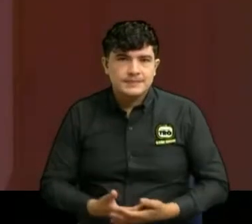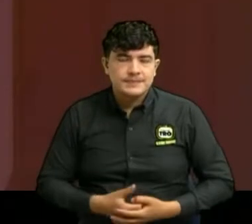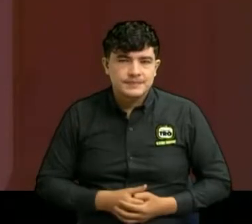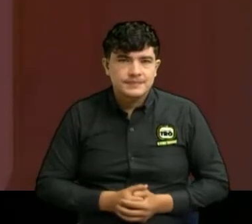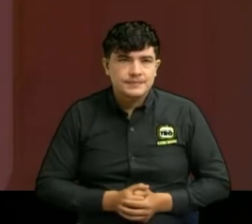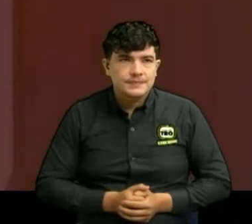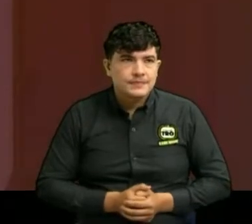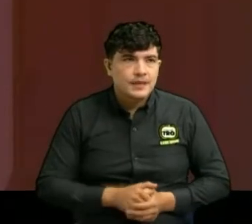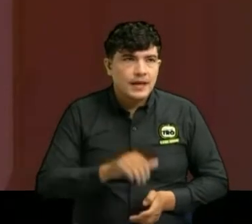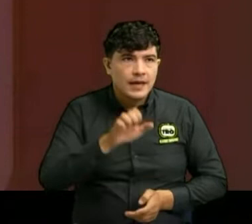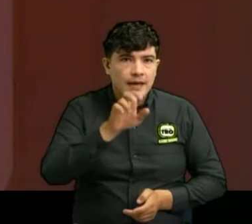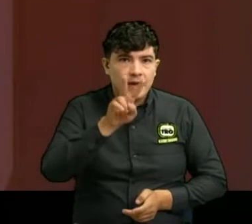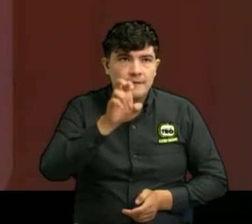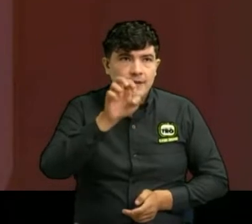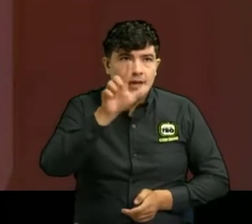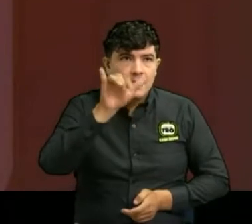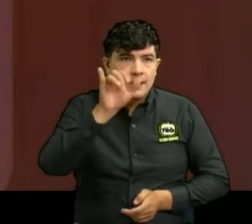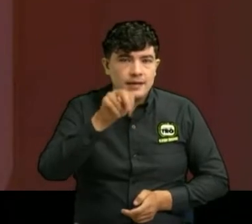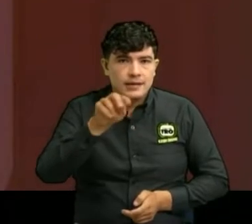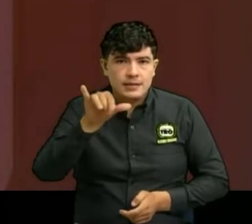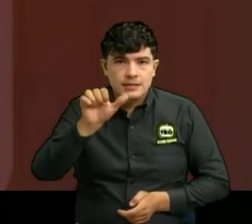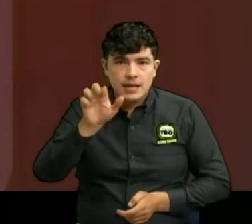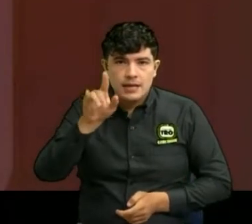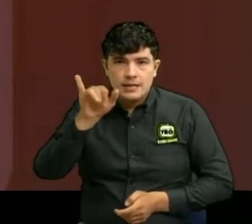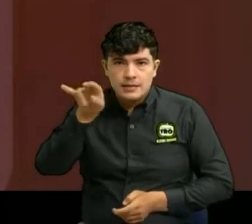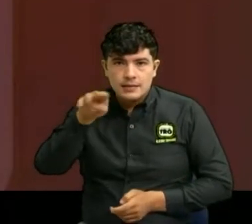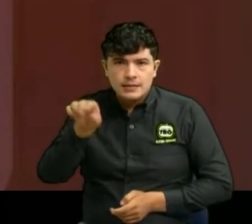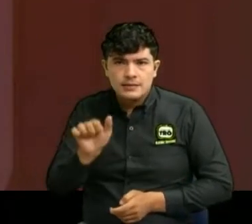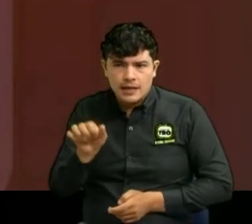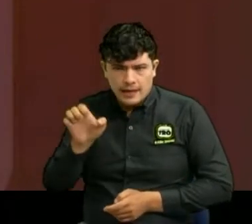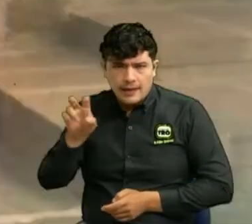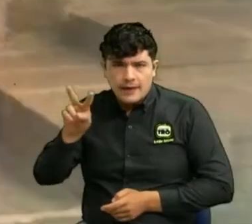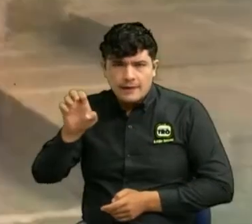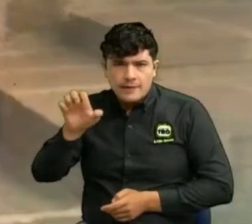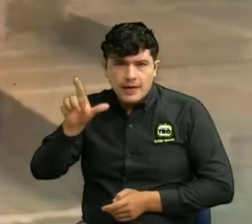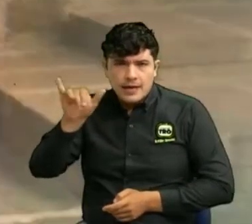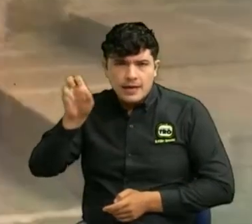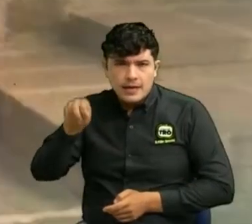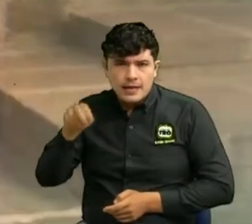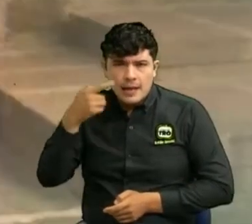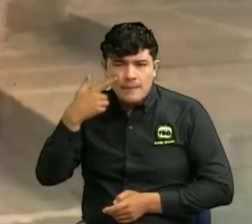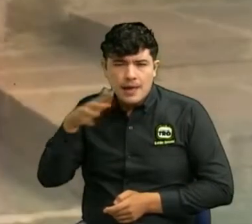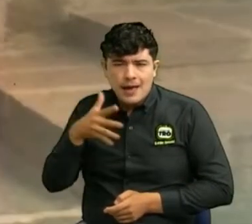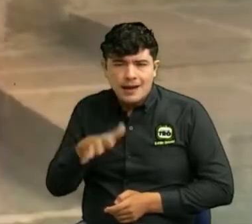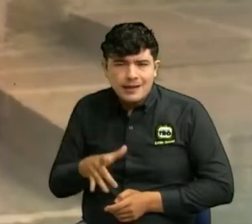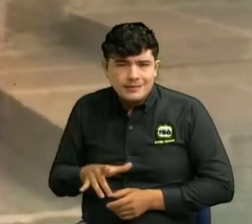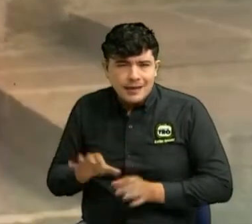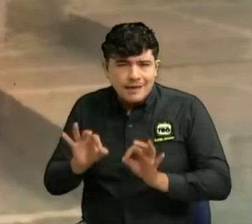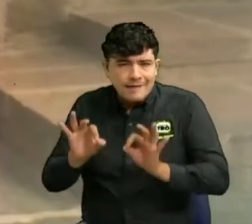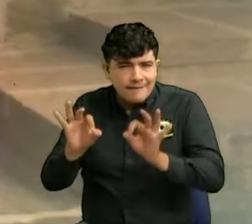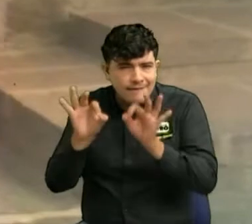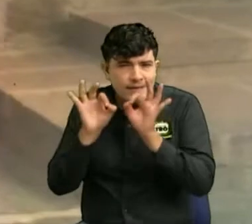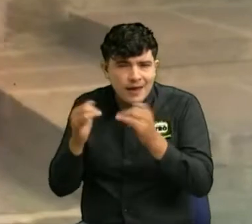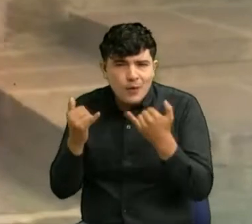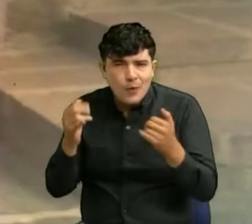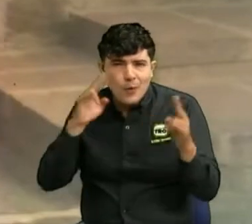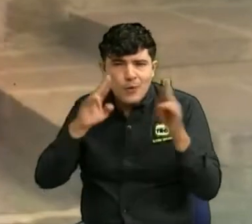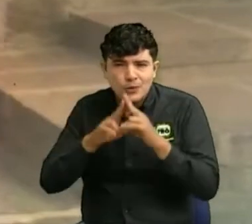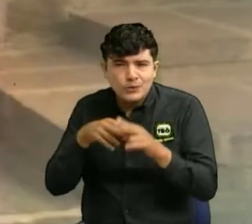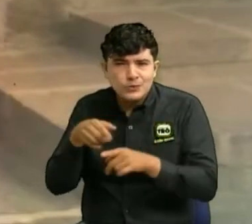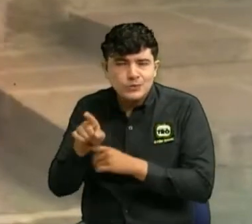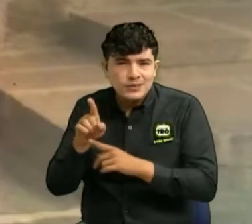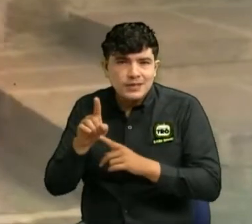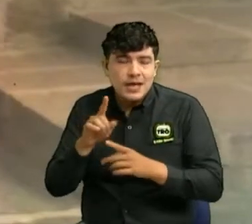Tenemos a Evelyn Yarixa Rodríguez. Bueno, Evelyn, parece que no está muy conforme hoy. Tenemos a